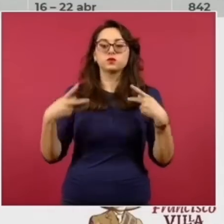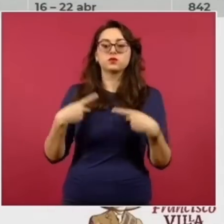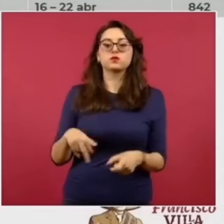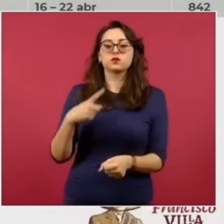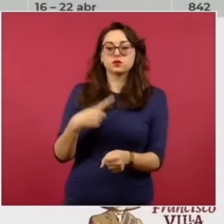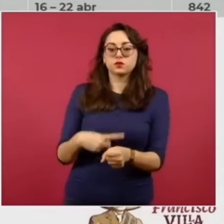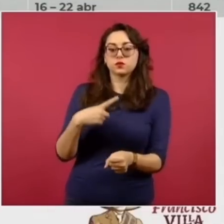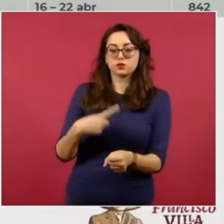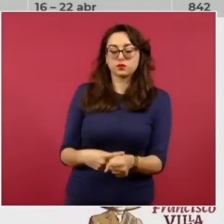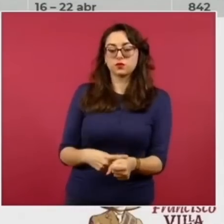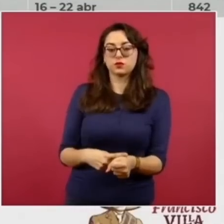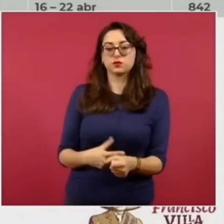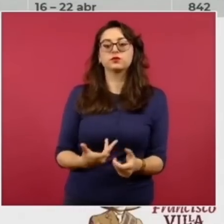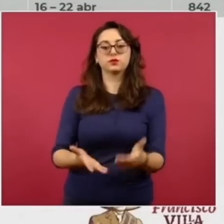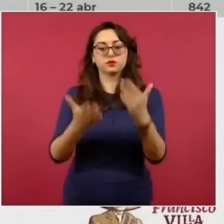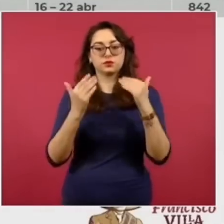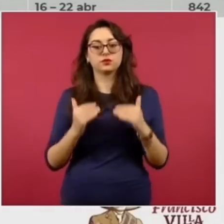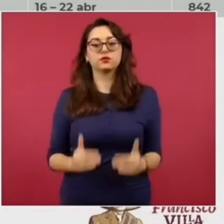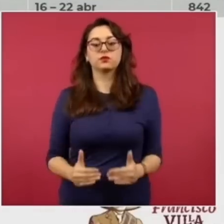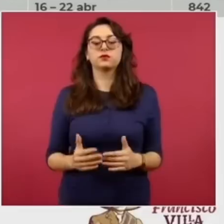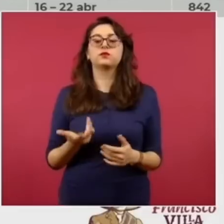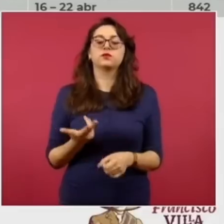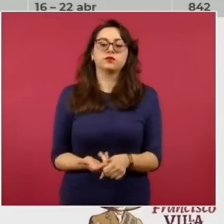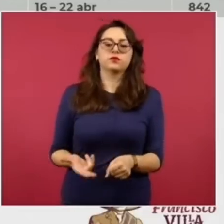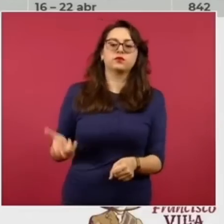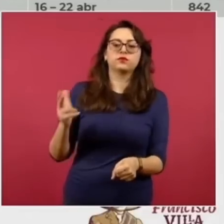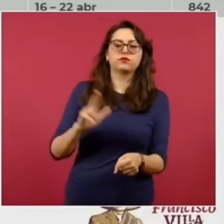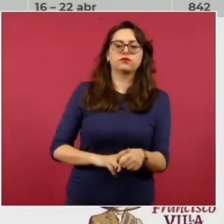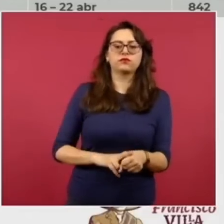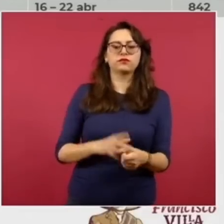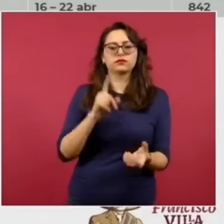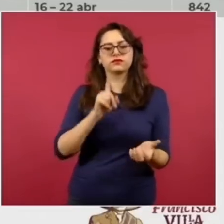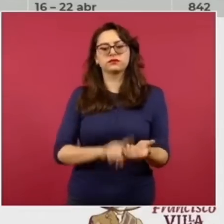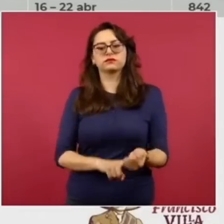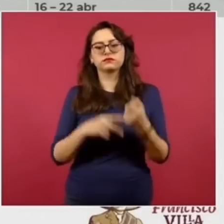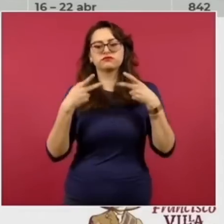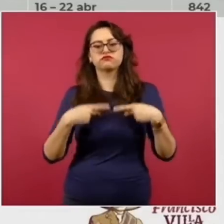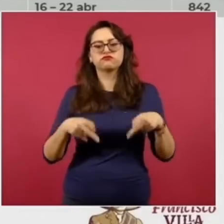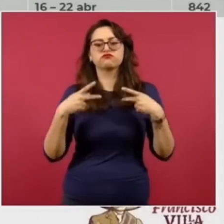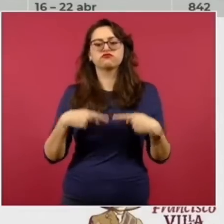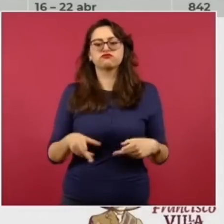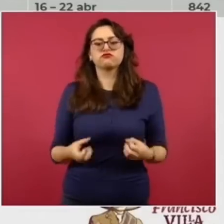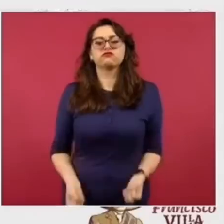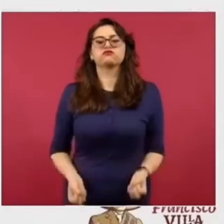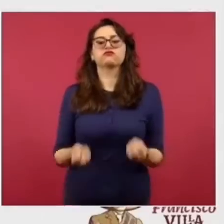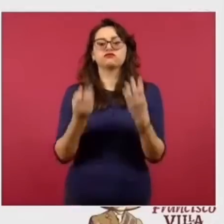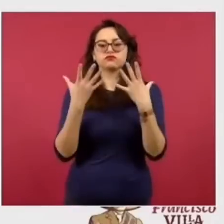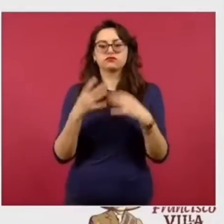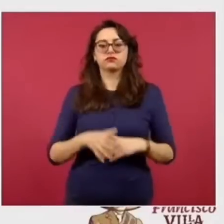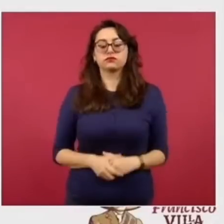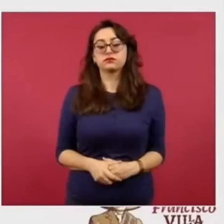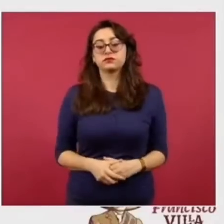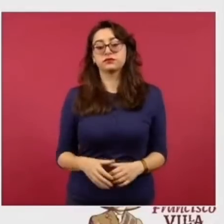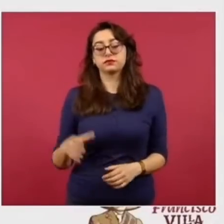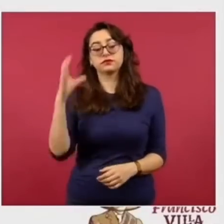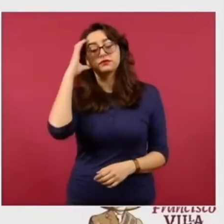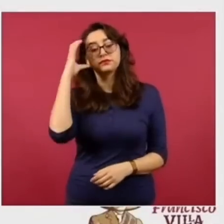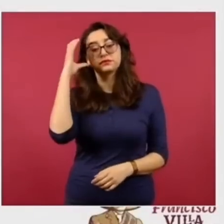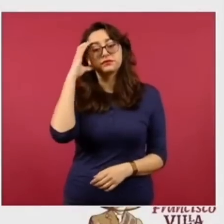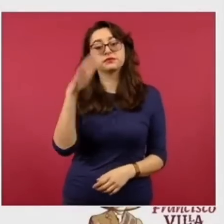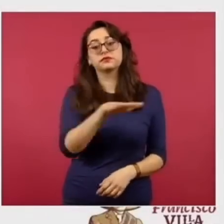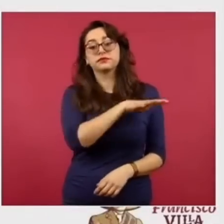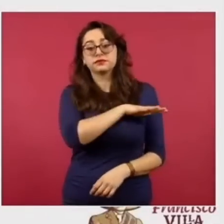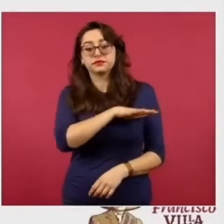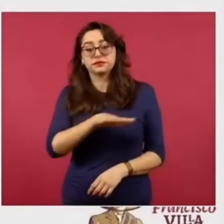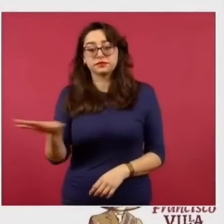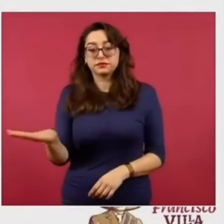el siguiente, y es el de la ocupación hospitalaria. Este también lo hemos comentado repetidamente. 3% de las camas generales dedicadas